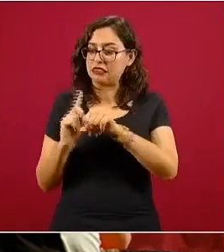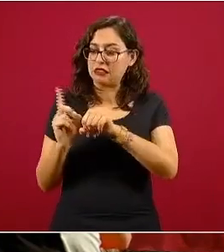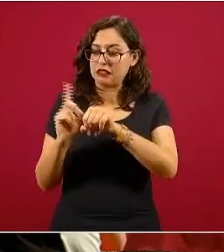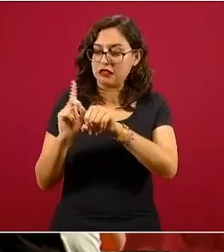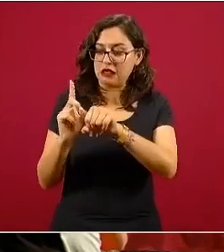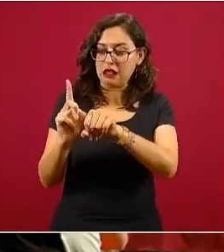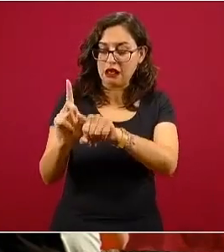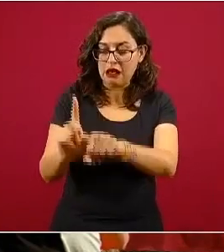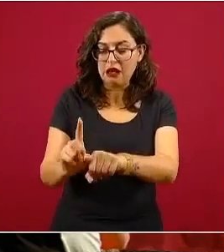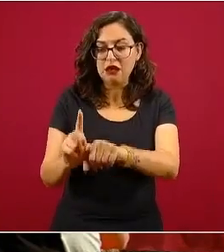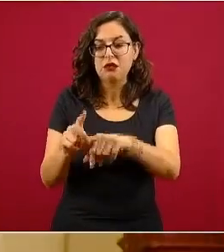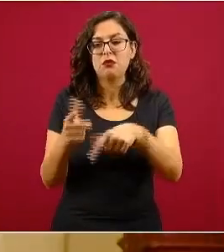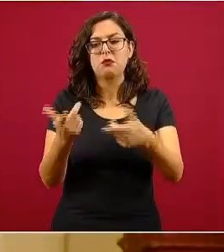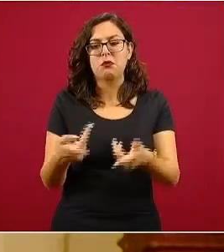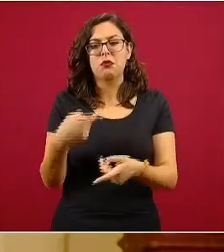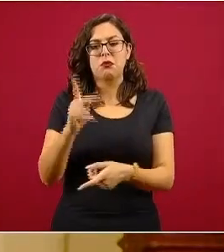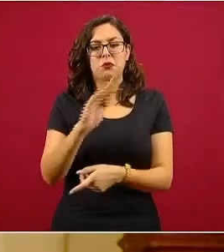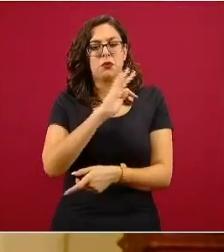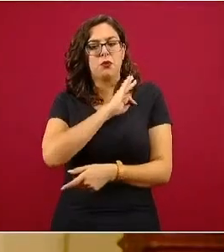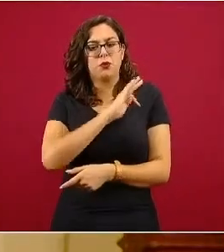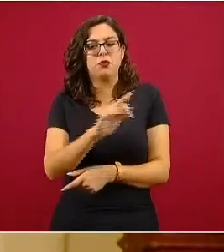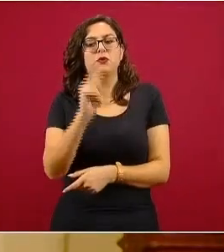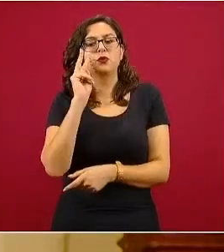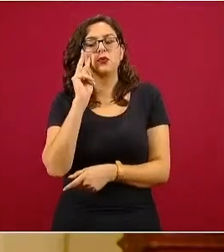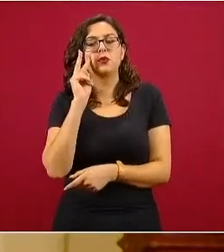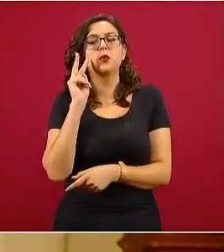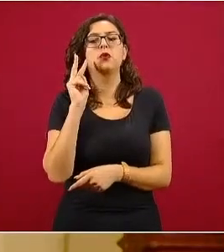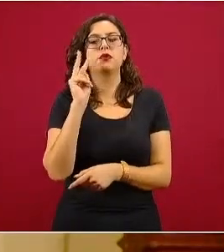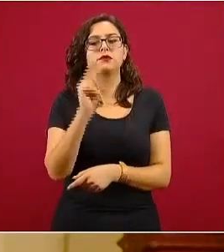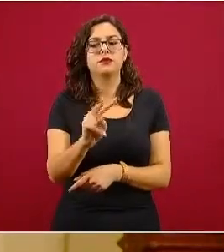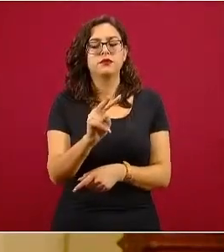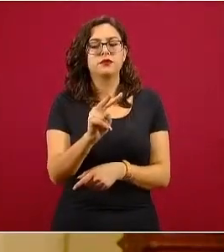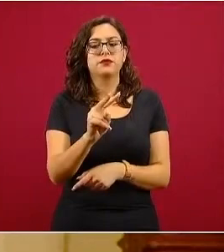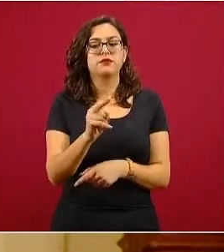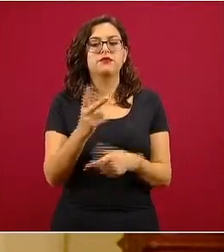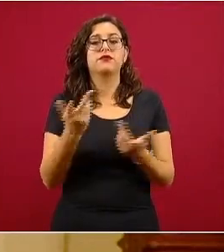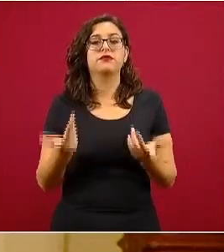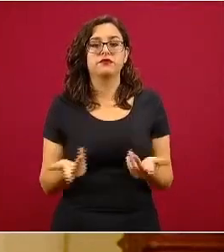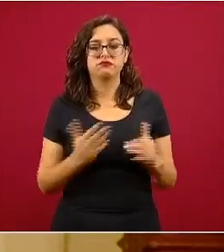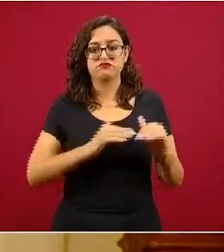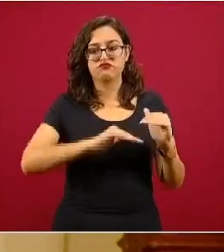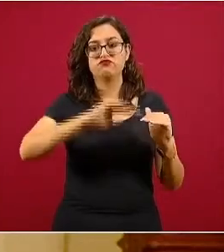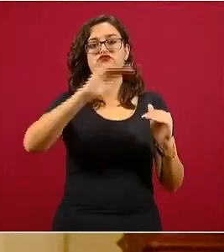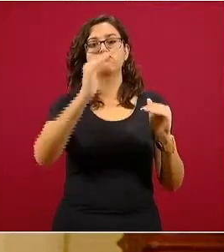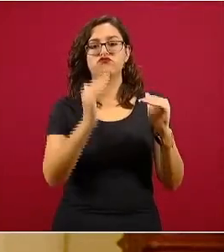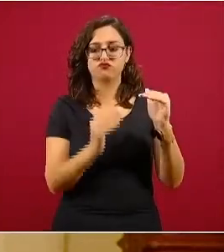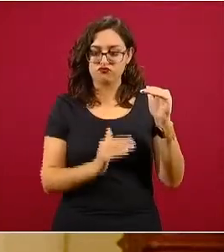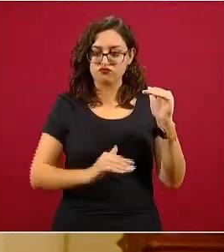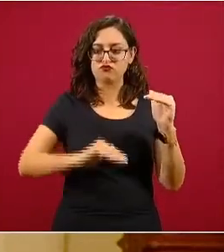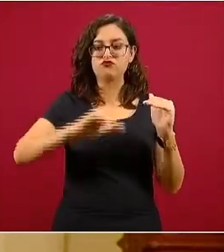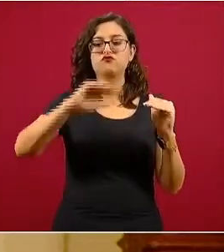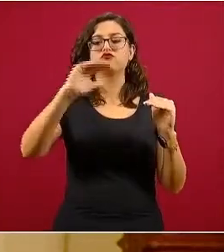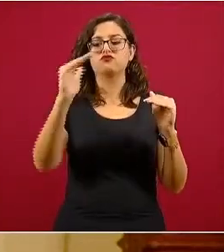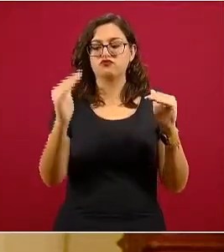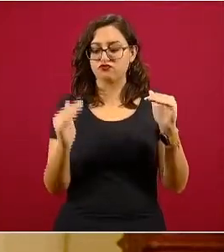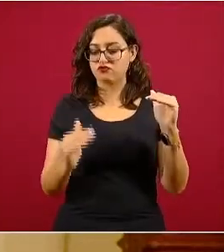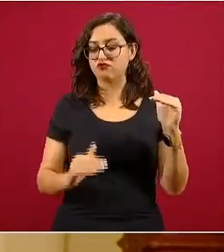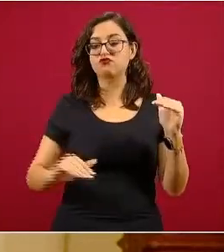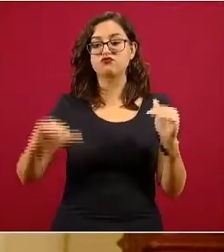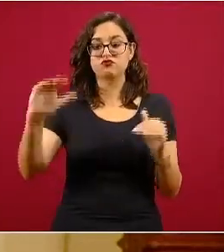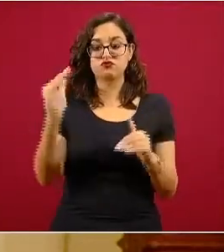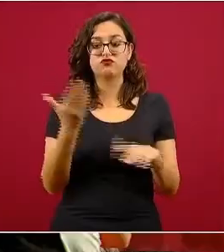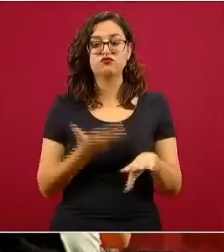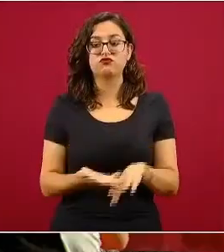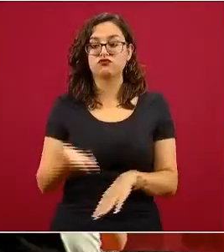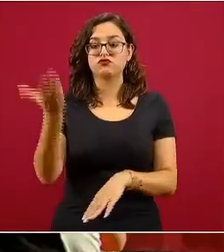podemos ver o lo que nos va a ejemplificar este gráfico es precisamente la tendencia que está presentándose desde